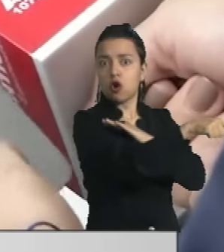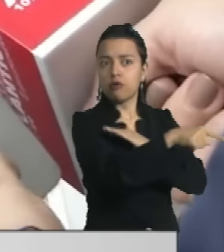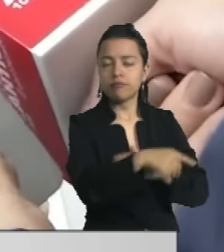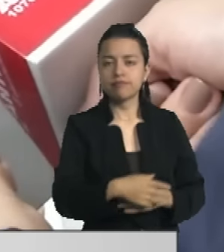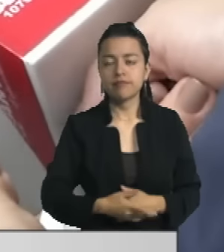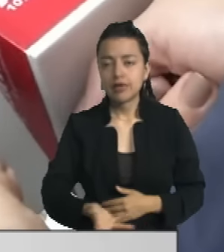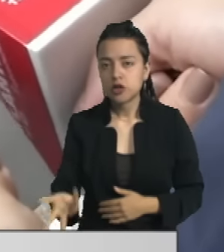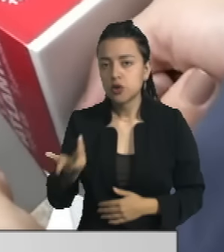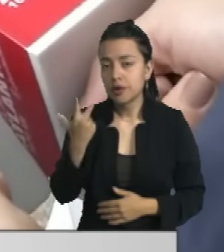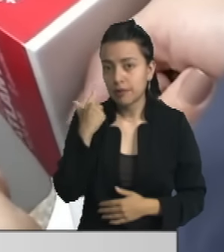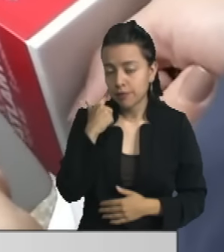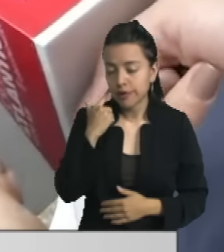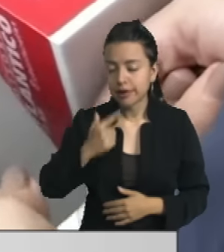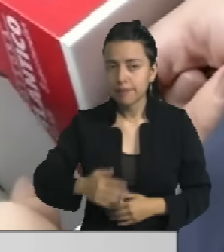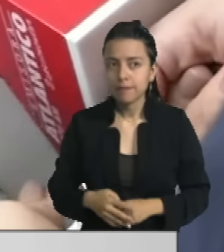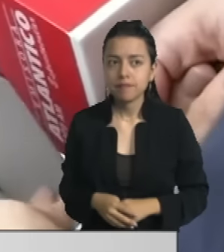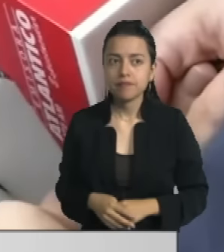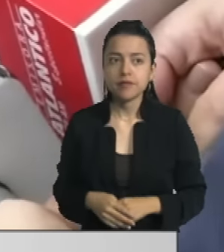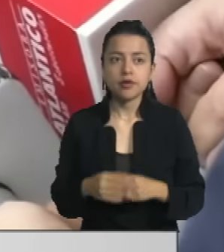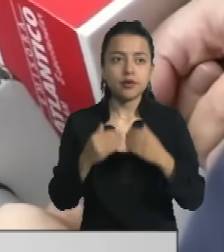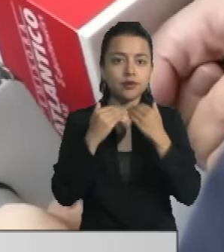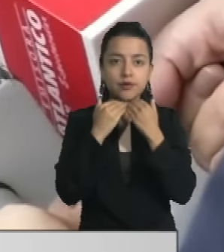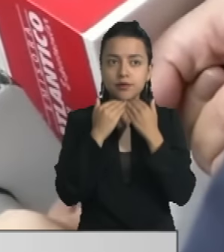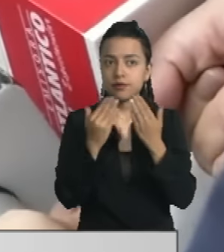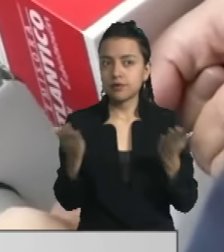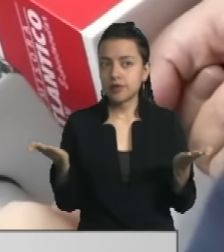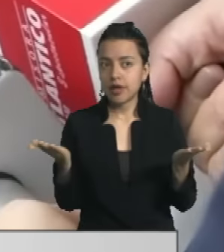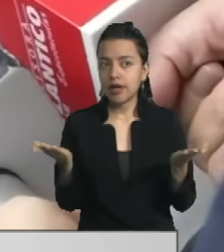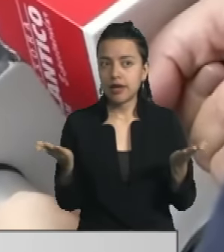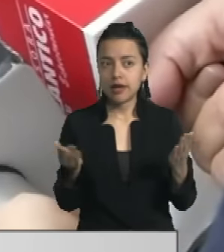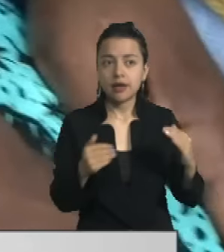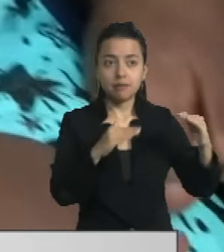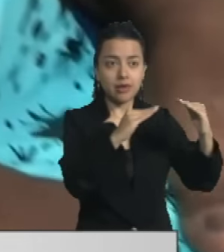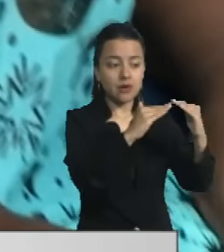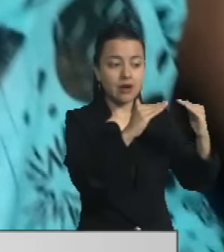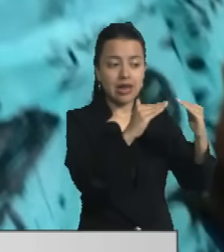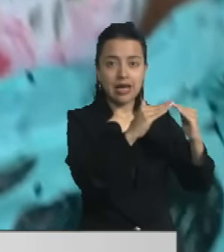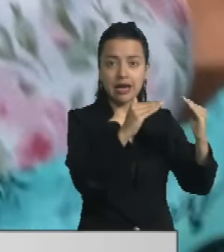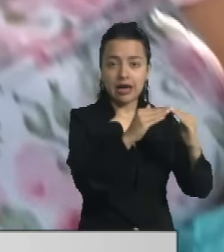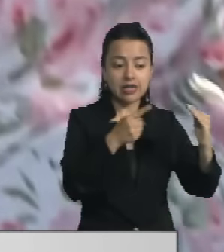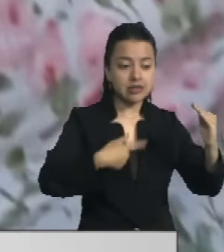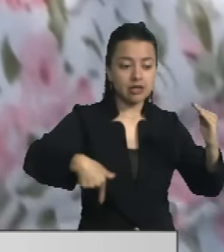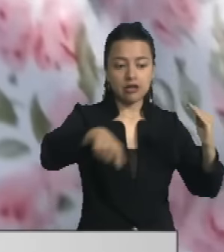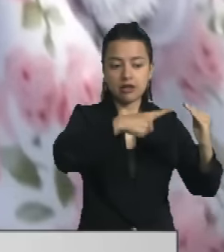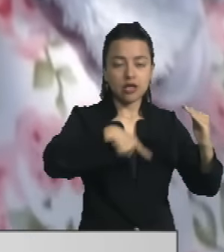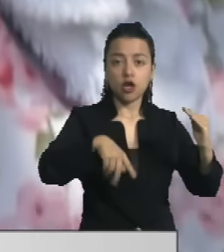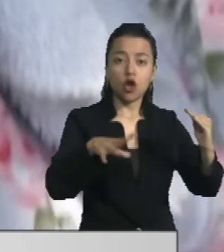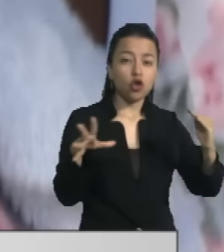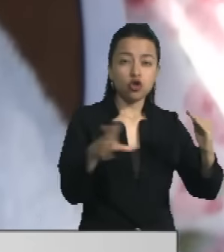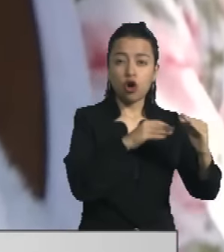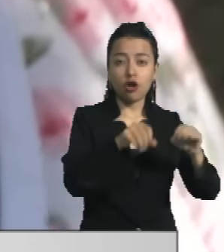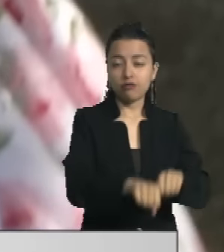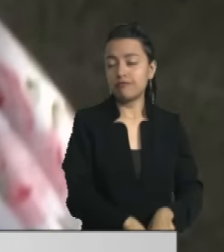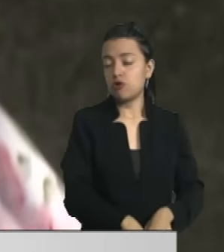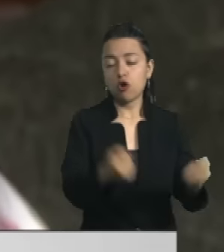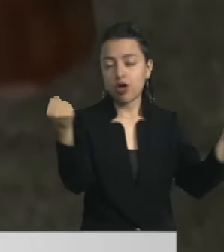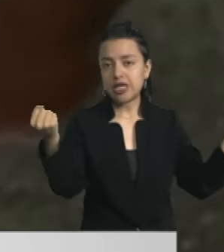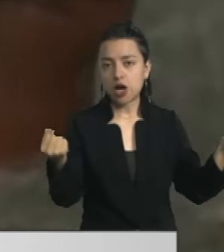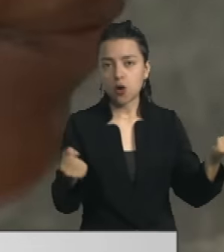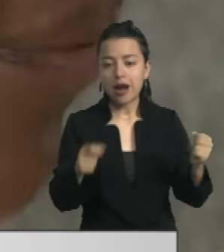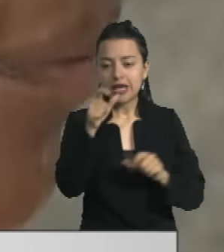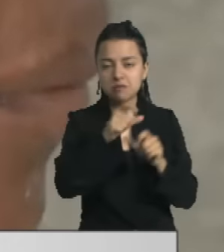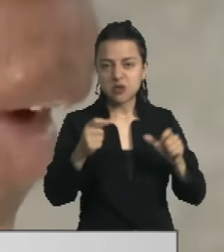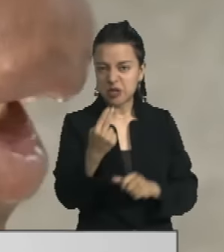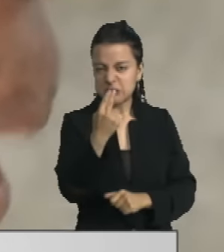barrio locos no sé quién le destruyeron toda su casa lo que má indignar es mismo del hombre